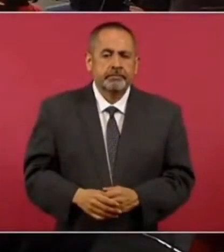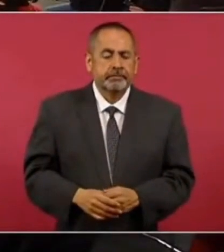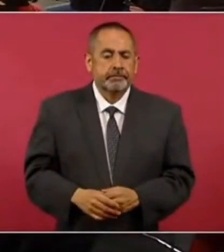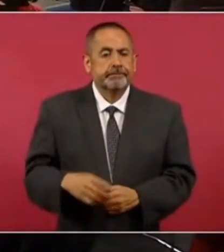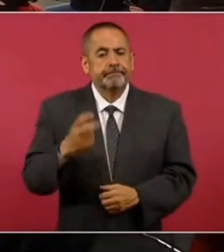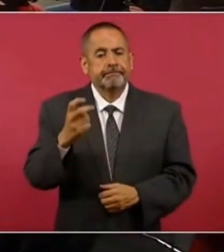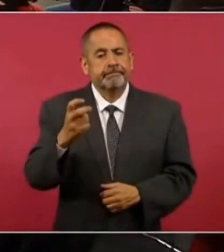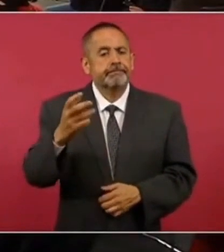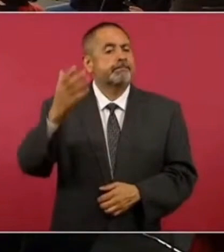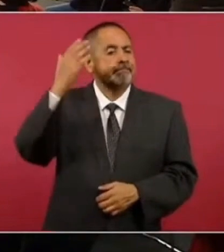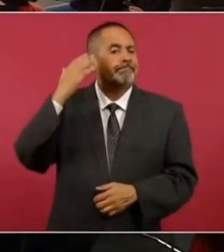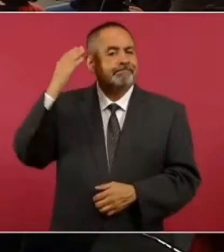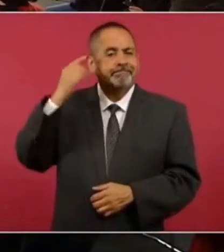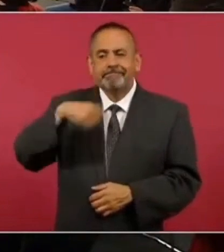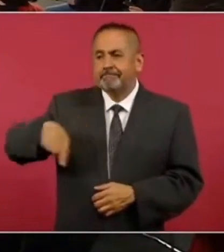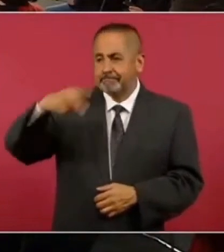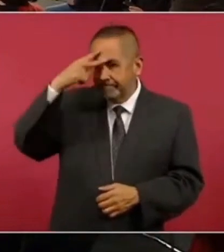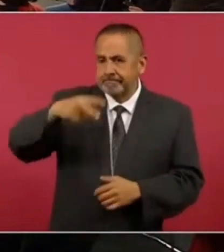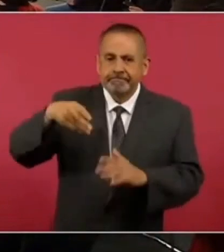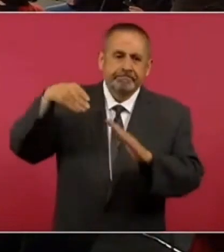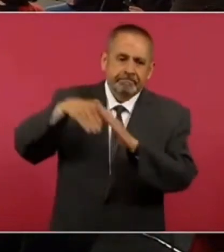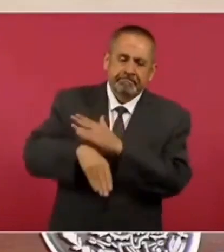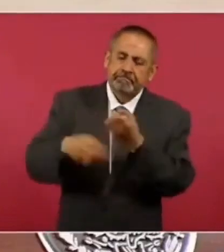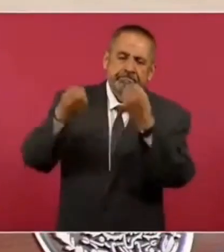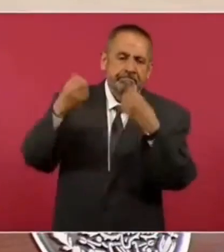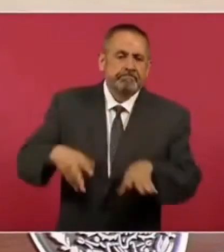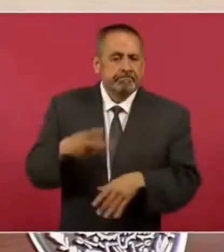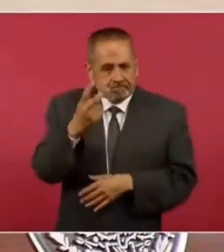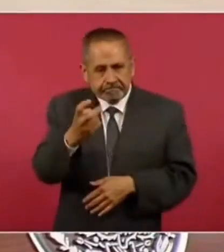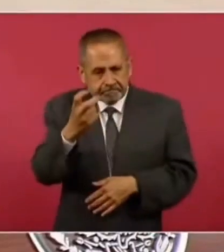era lo que más dañaba a México